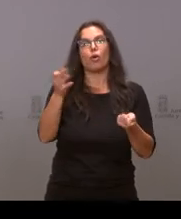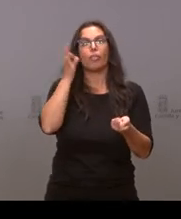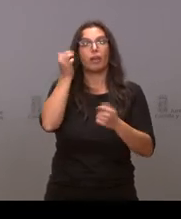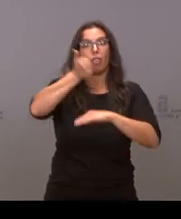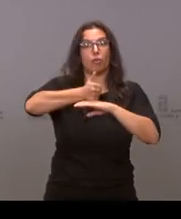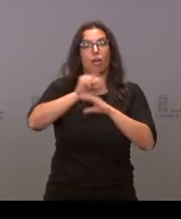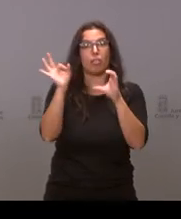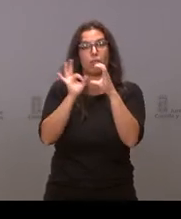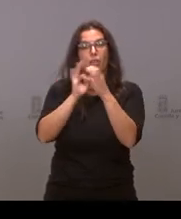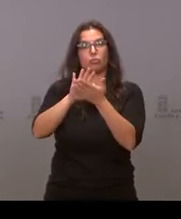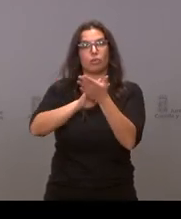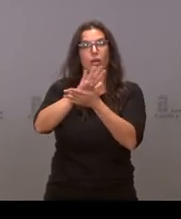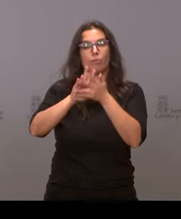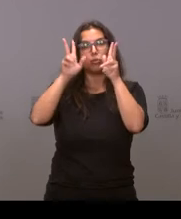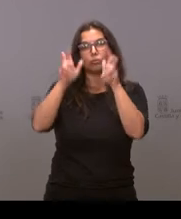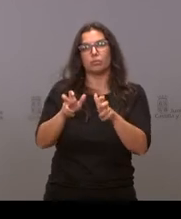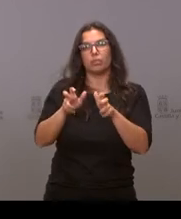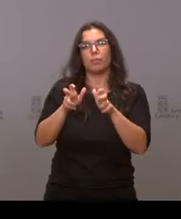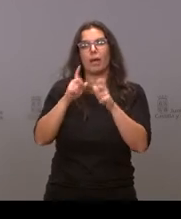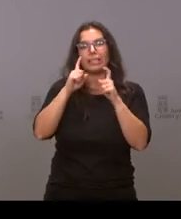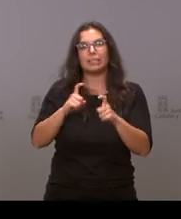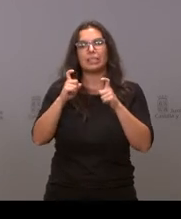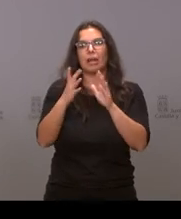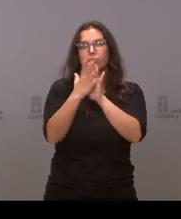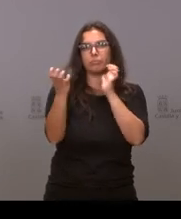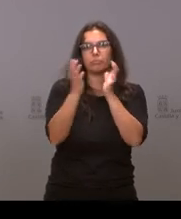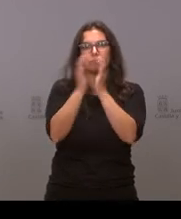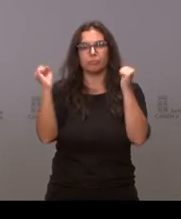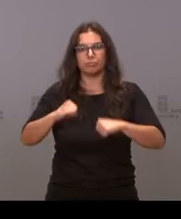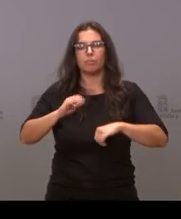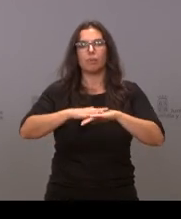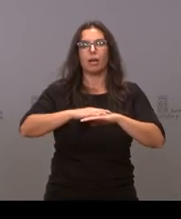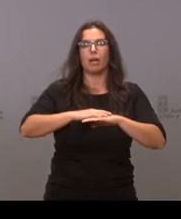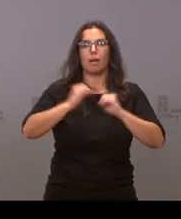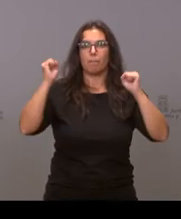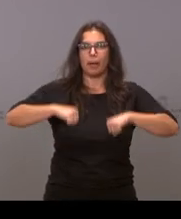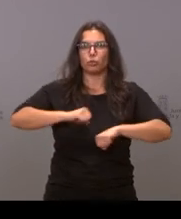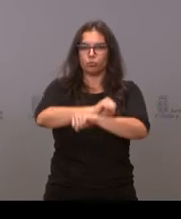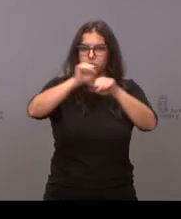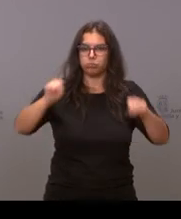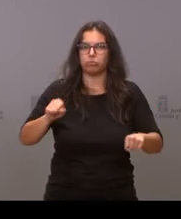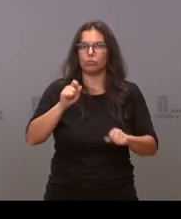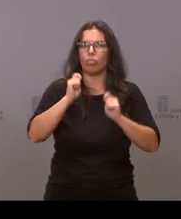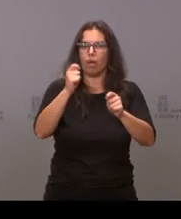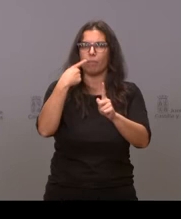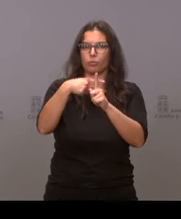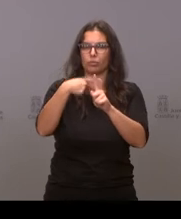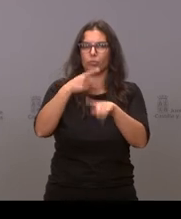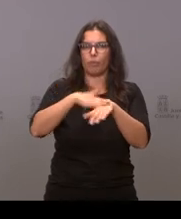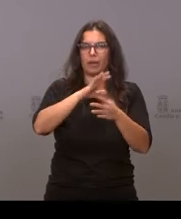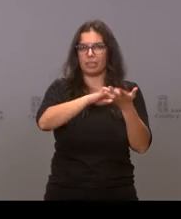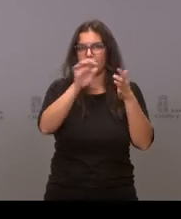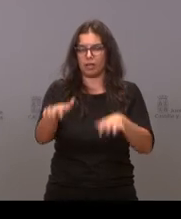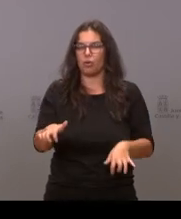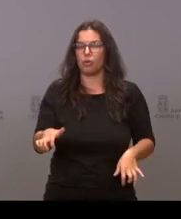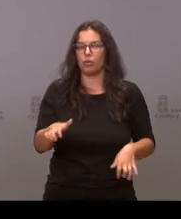base la línea de la búsqueda del entendimiento y de la fortaleza del pacto que está siendo positivo para para castilla